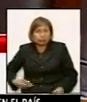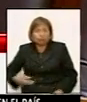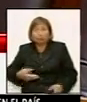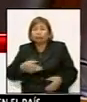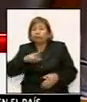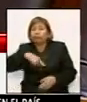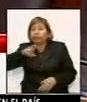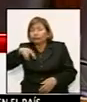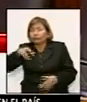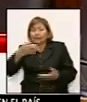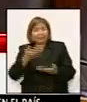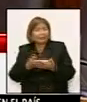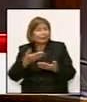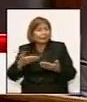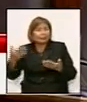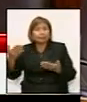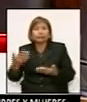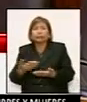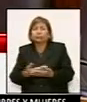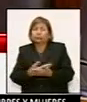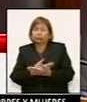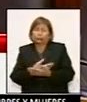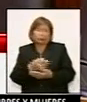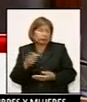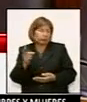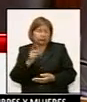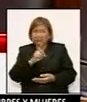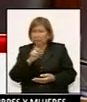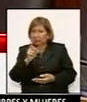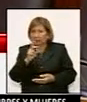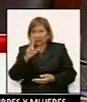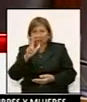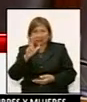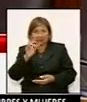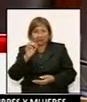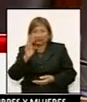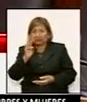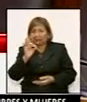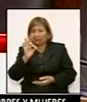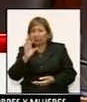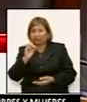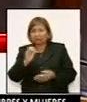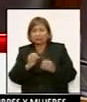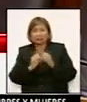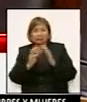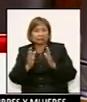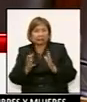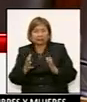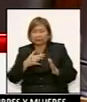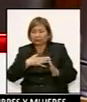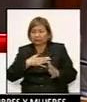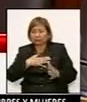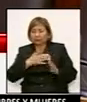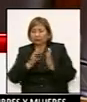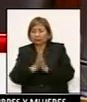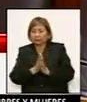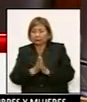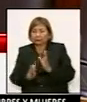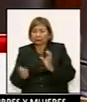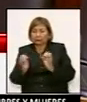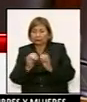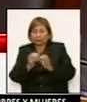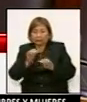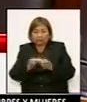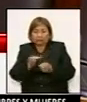Entonces, estos procesos de modernización no se llevan a cabo en 30, 60, 90 días. Mi pedido es ponerle un